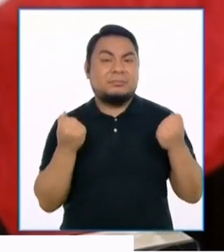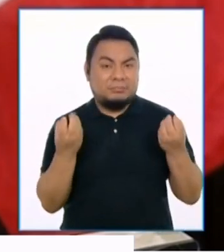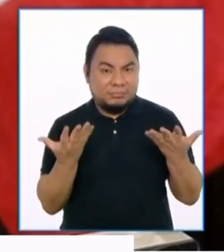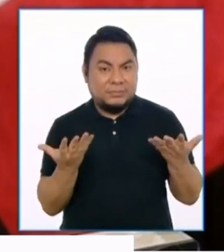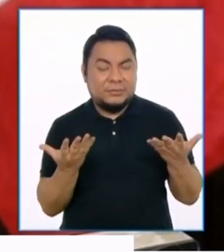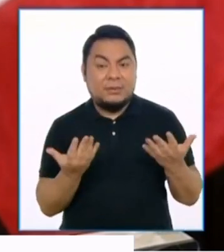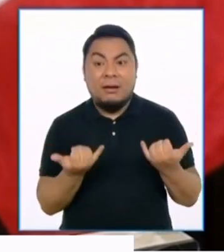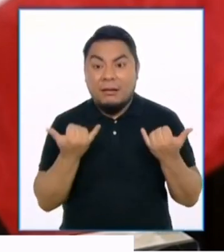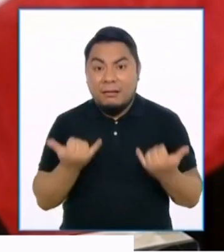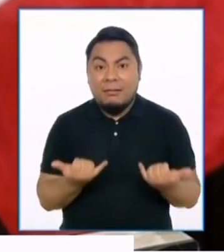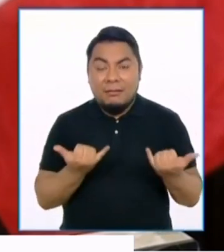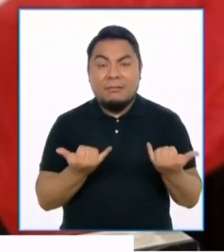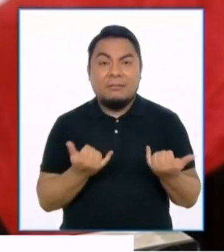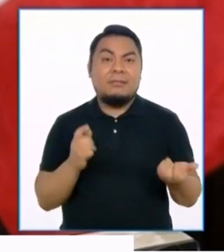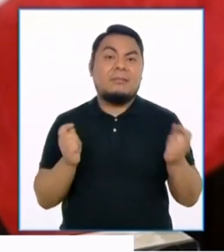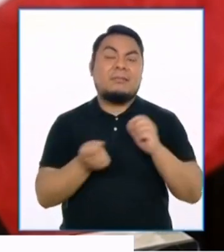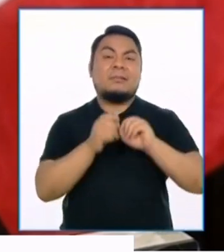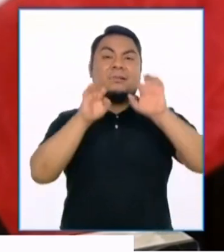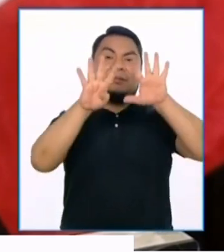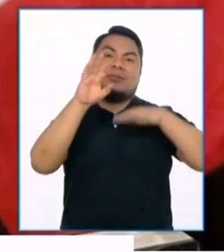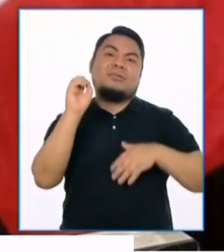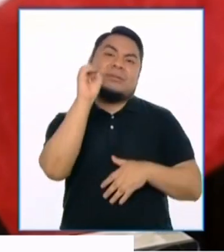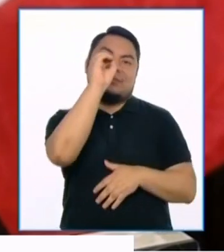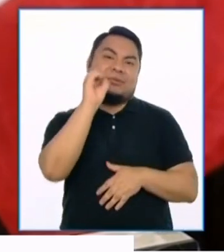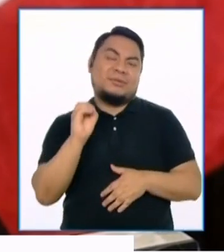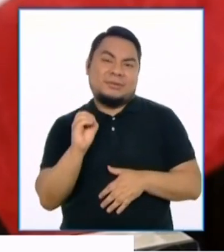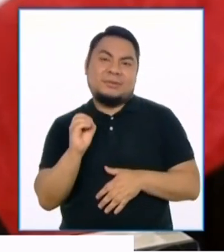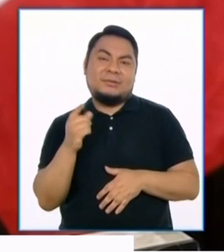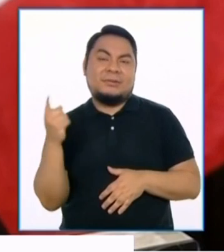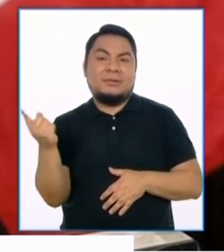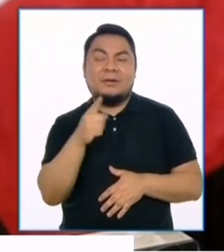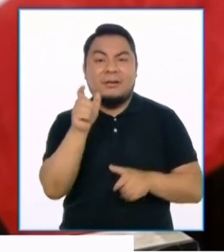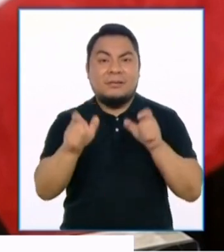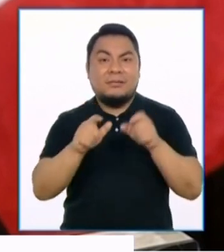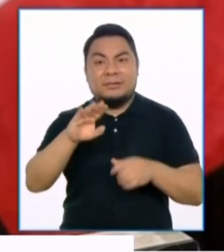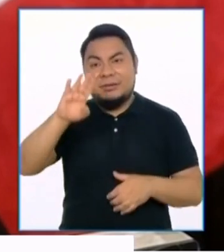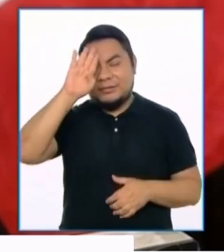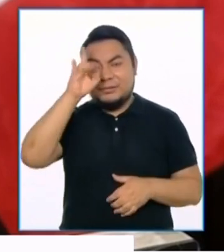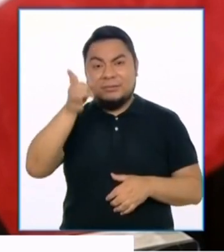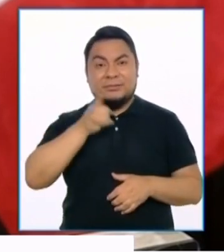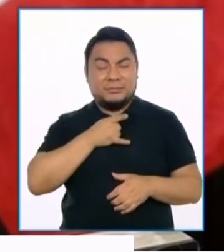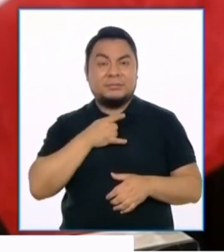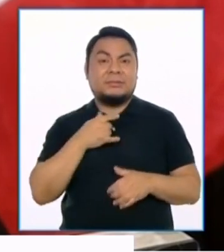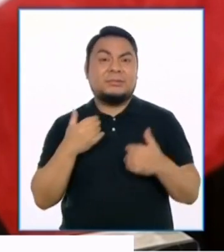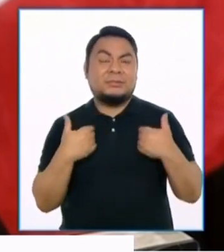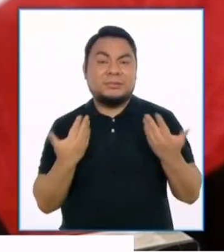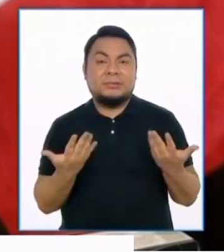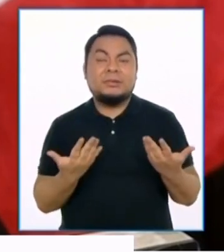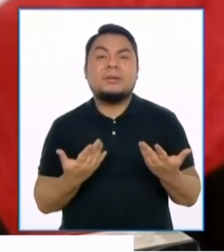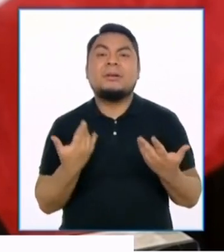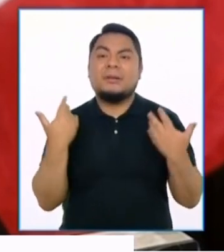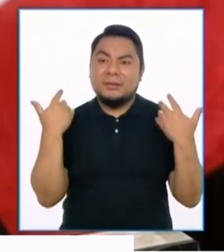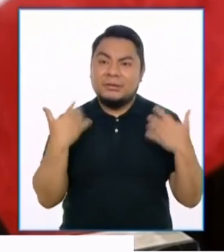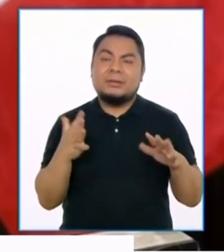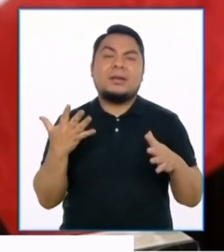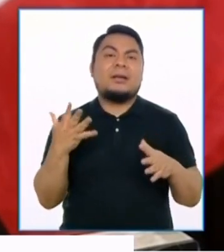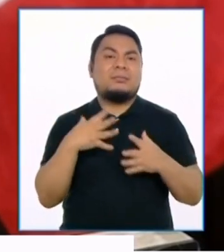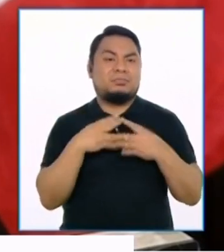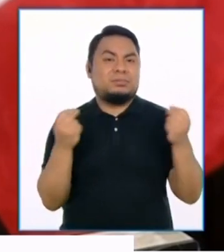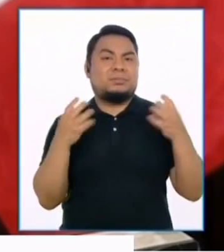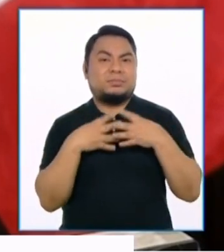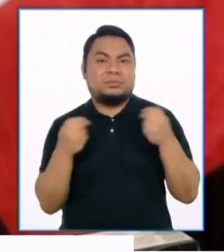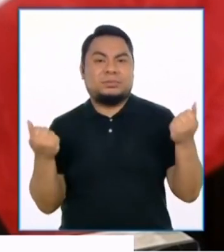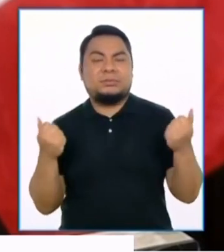enfermedad. Ahora, el 90% de los que han tenido el virus en su organismo